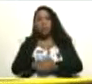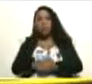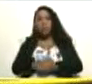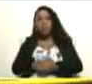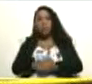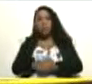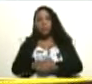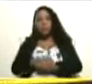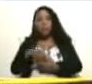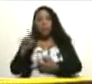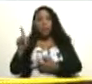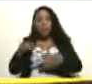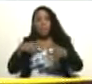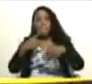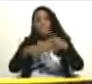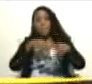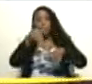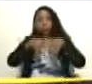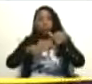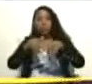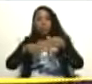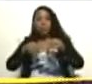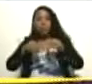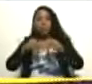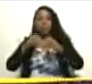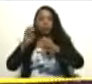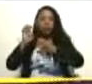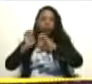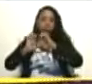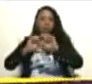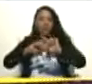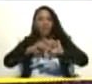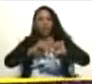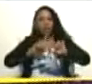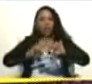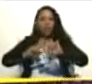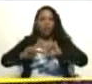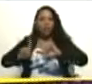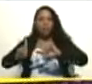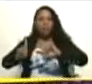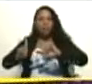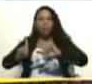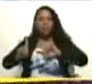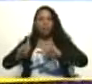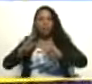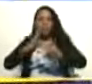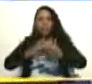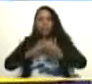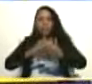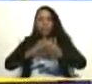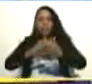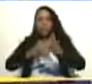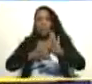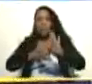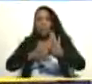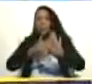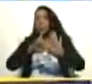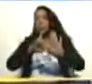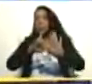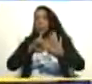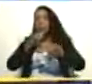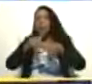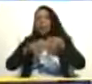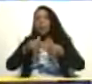Son procesos electorales, como vamos a evaluar, muy diferentes. La polarización siempre y la pugna, como en las